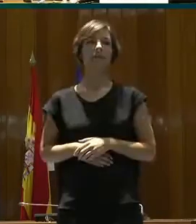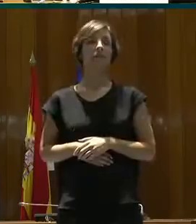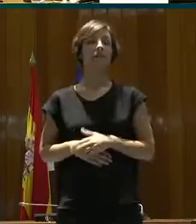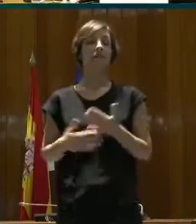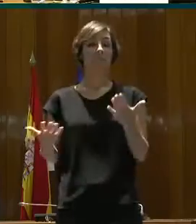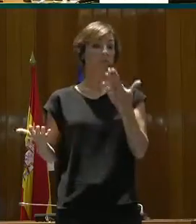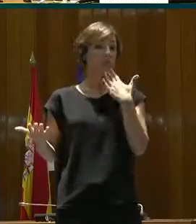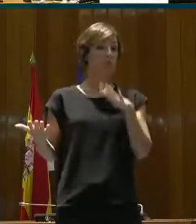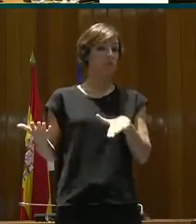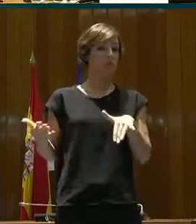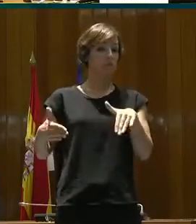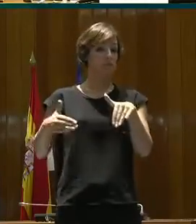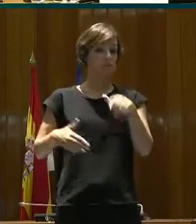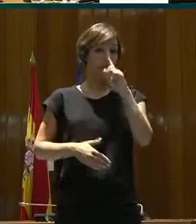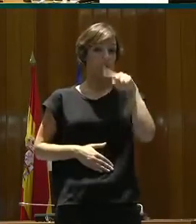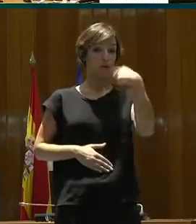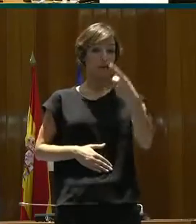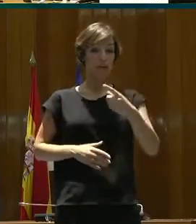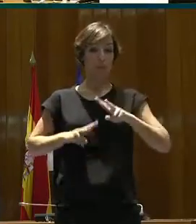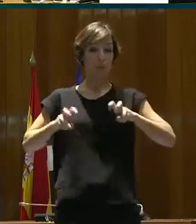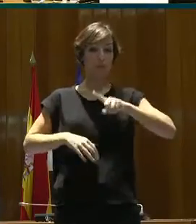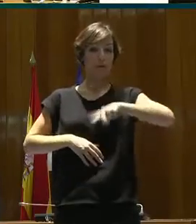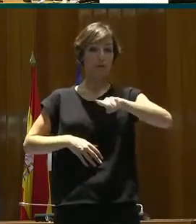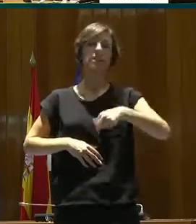previsiblemente en los primeros meses del año próximo.